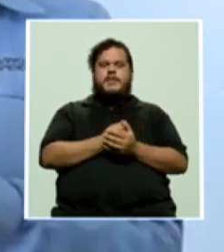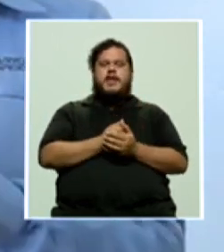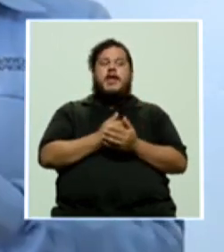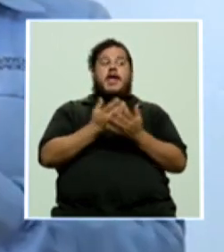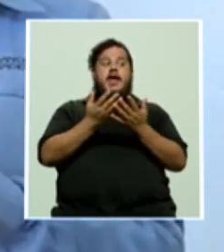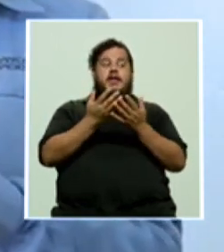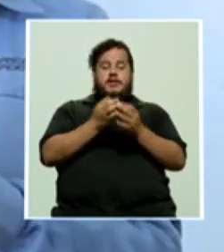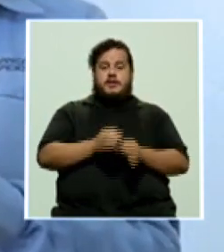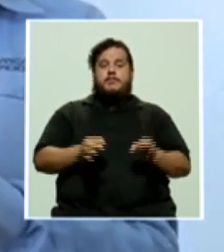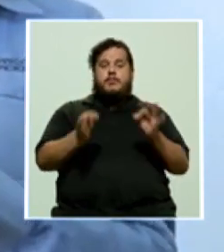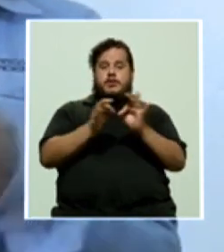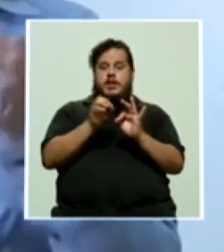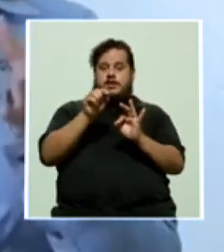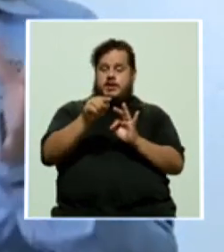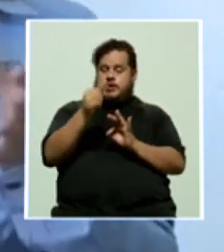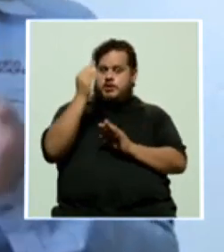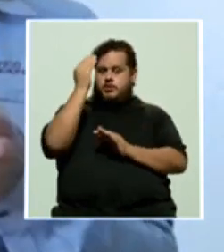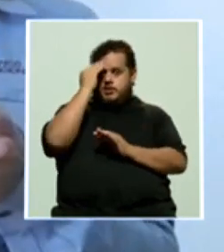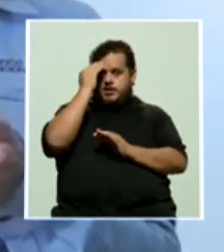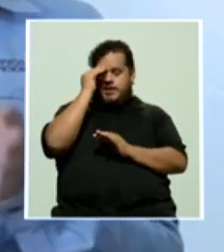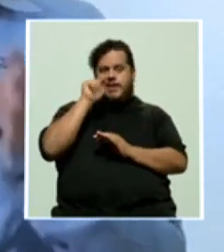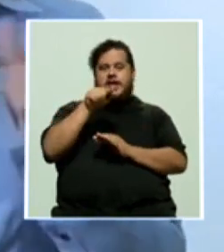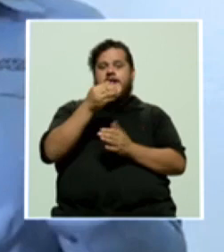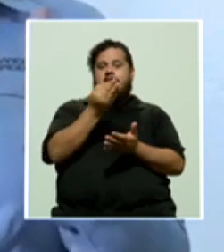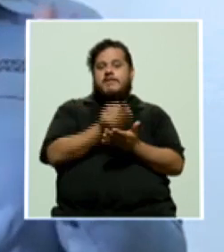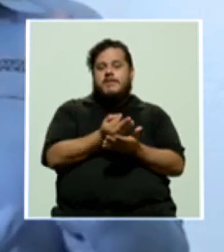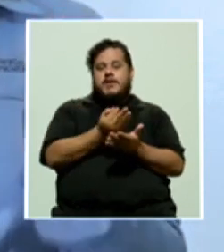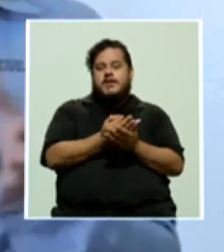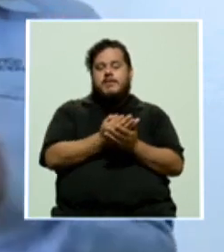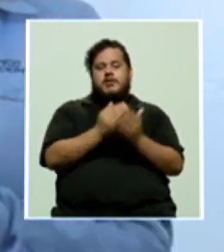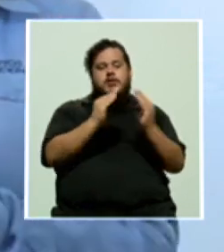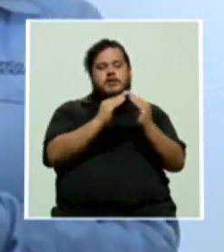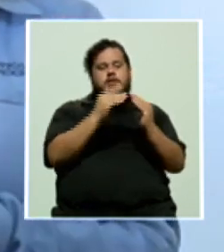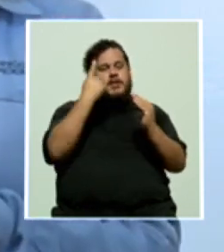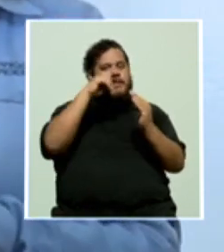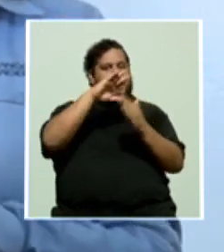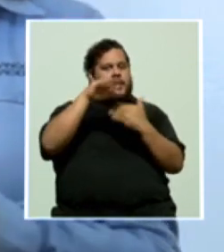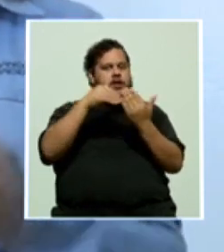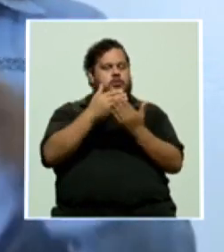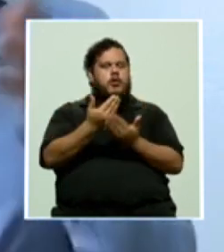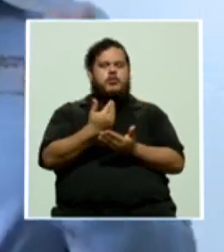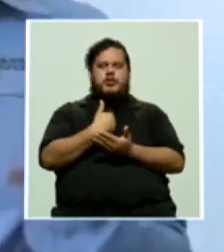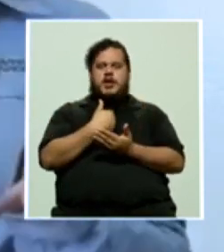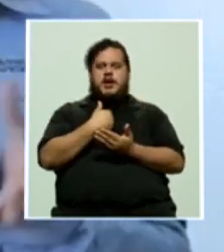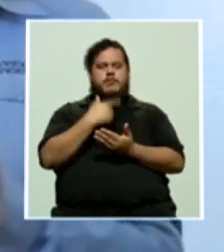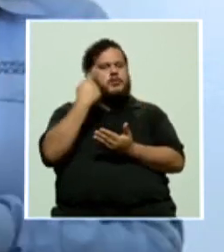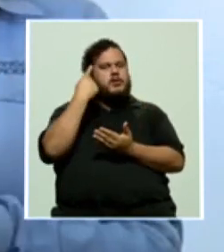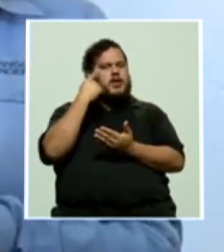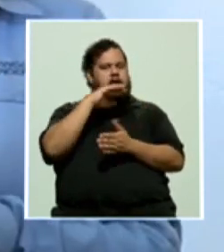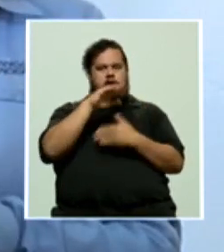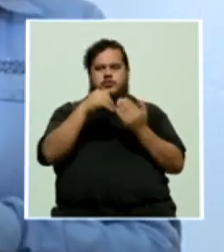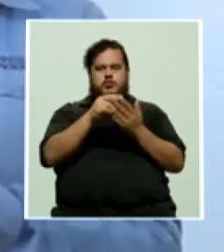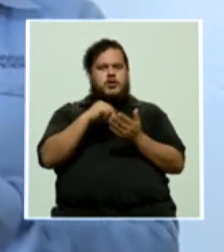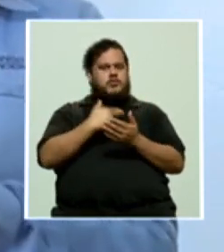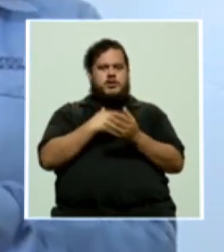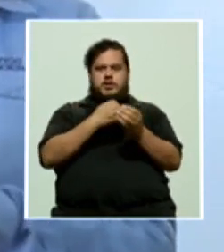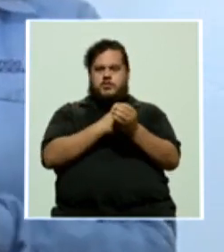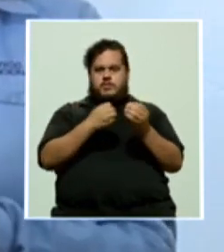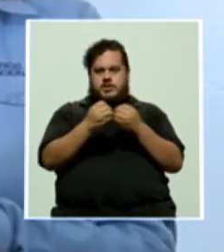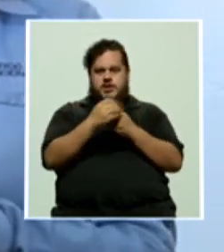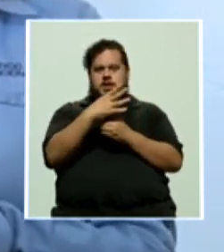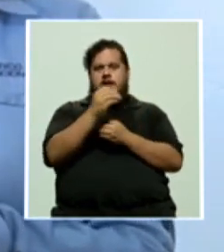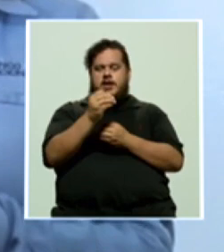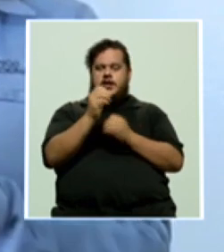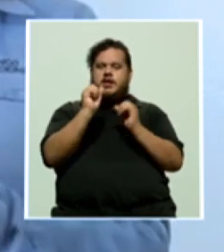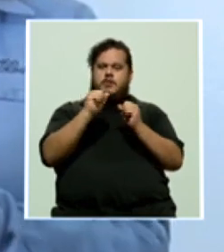importante tomar en consideración que este financiamiento de Vivienda para Todos lo tenemos disponible en todas nuestras oficinas y también